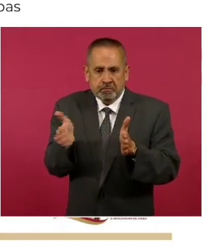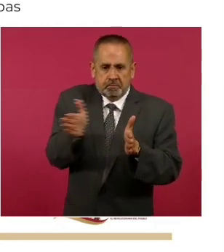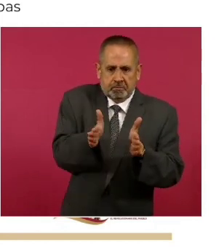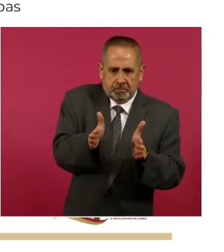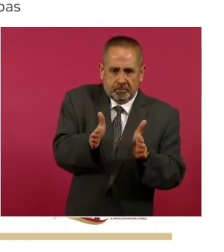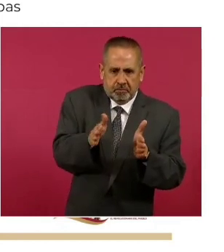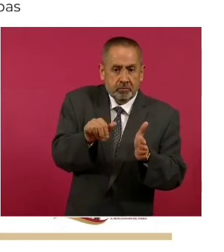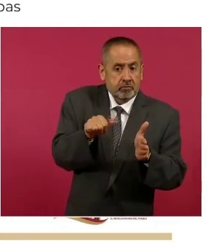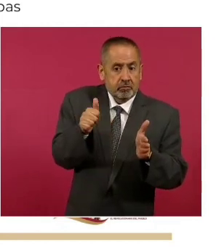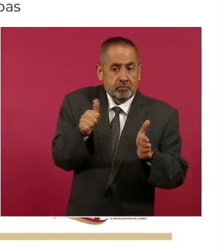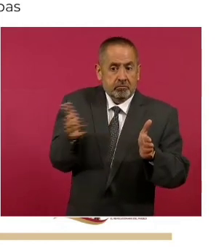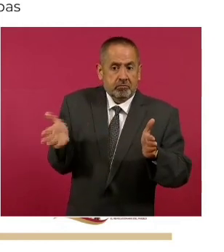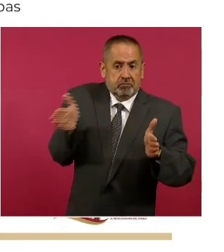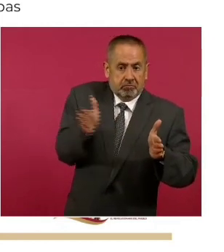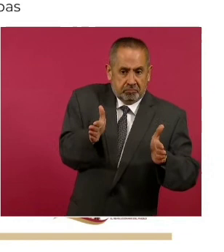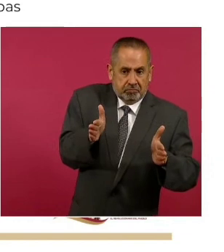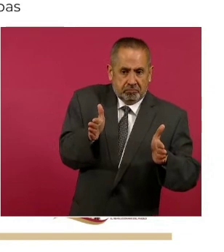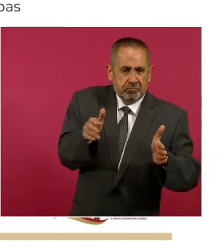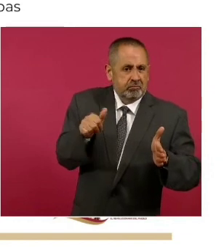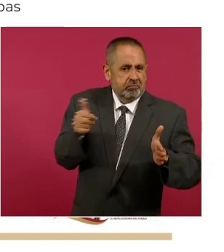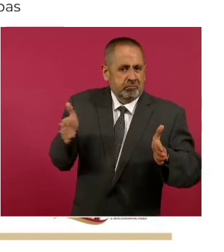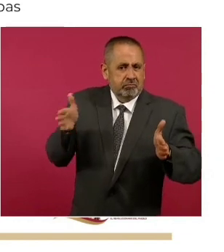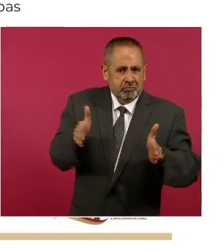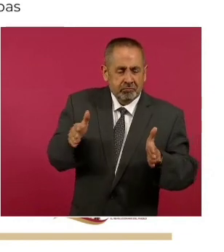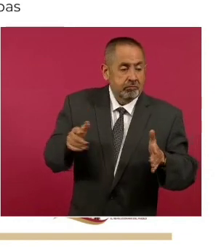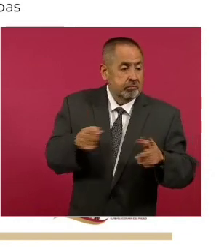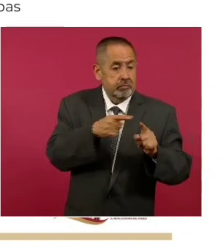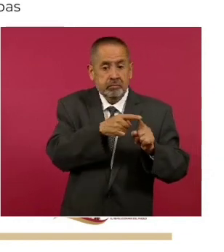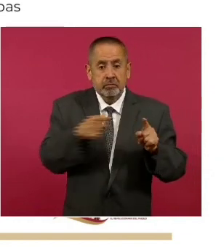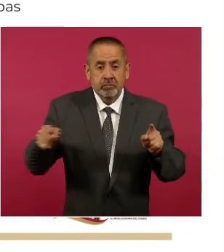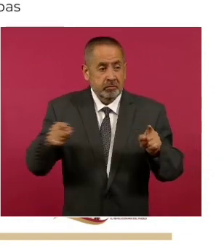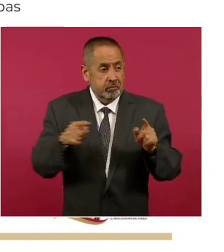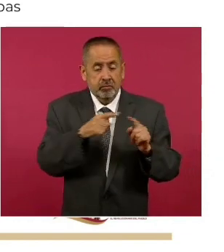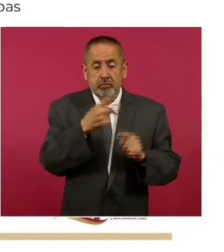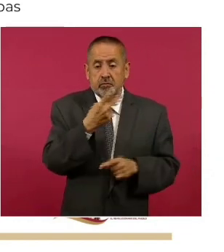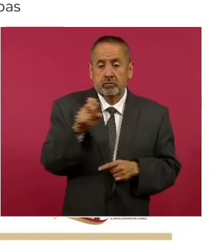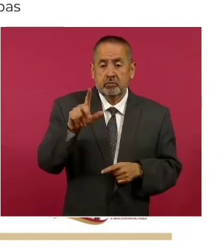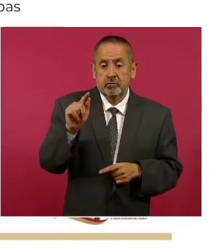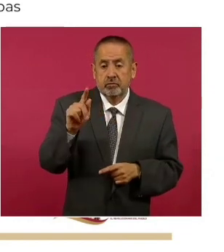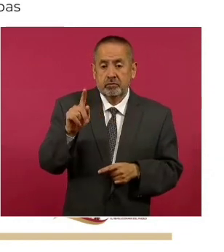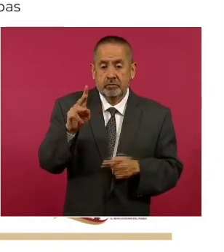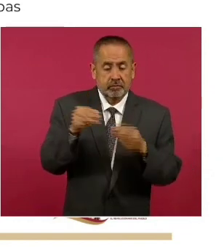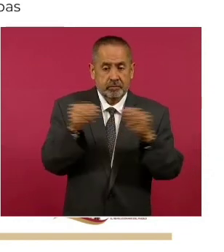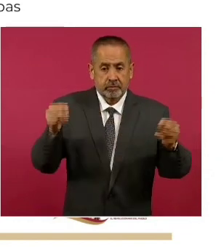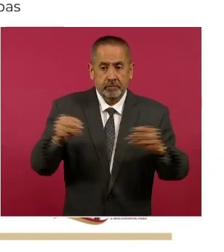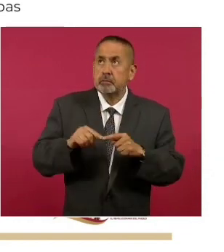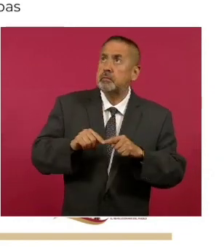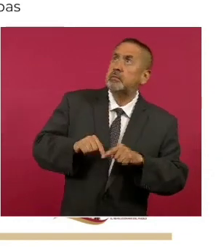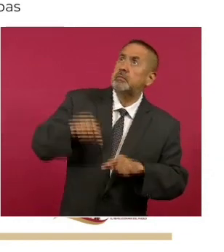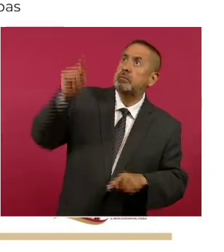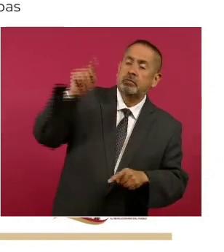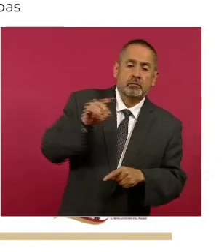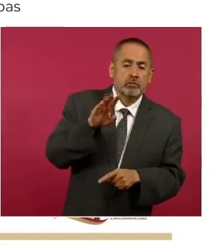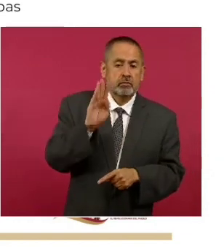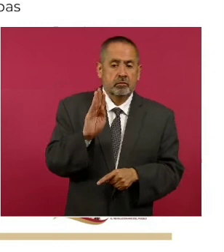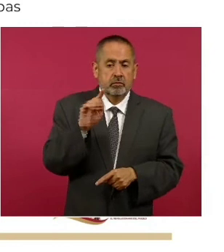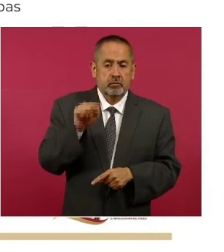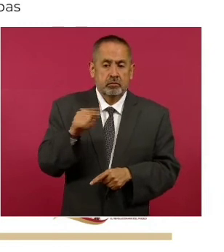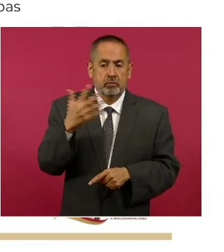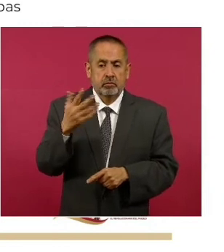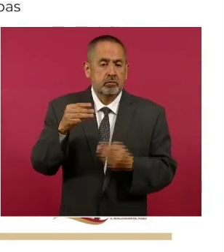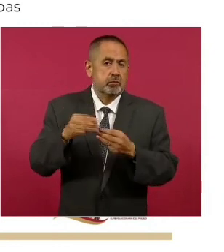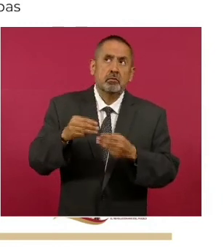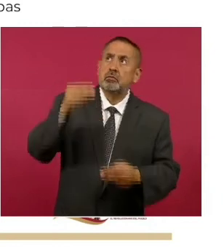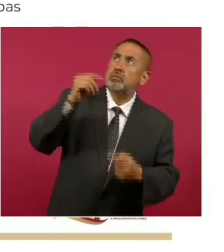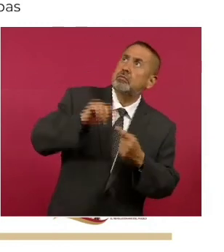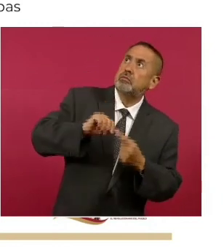Como datos generales, la longitud de la cortina es de 270 metros y la altura máxima de 90.5 metros de